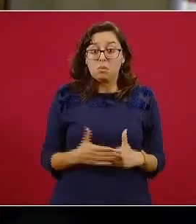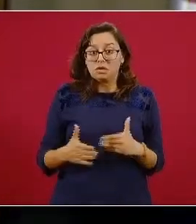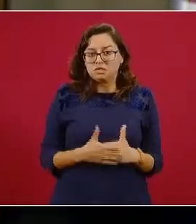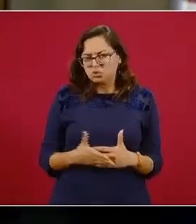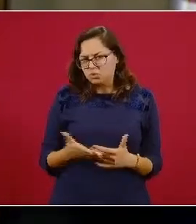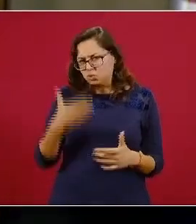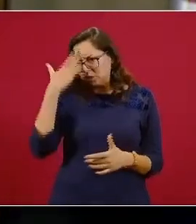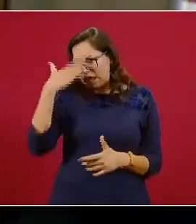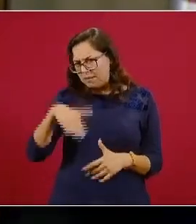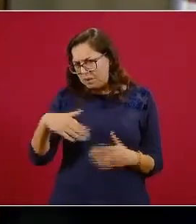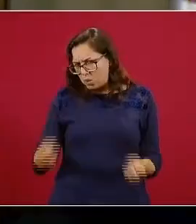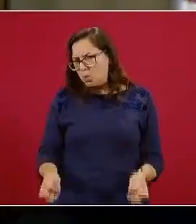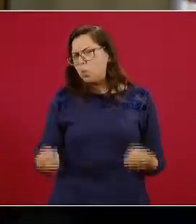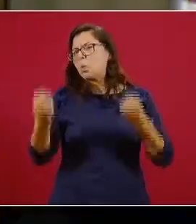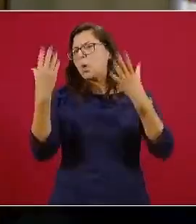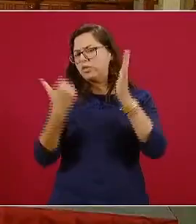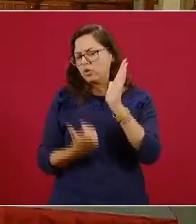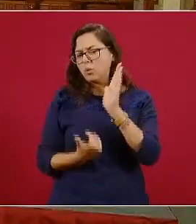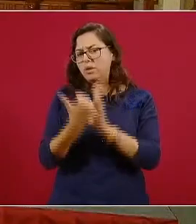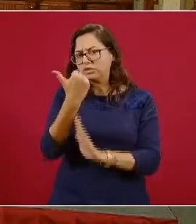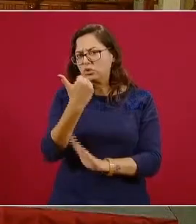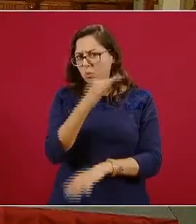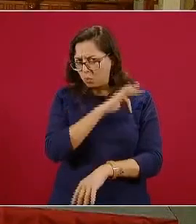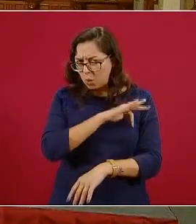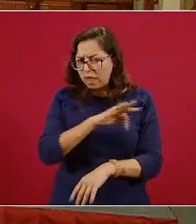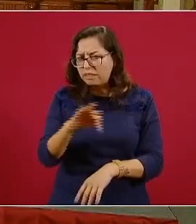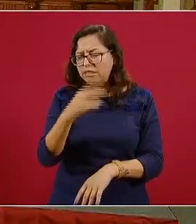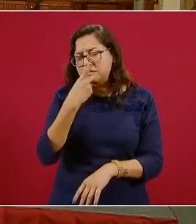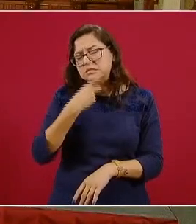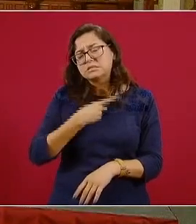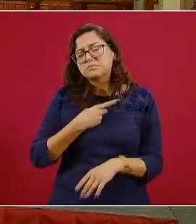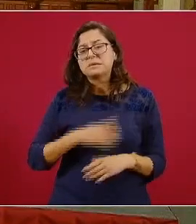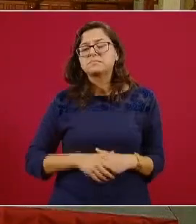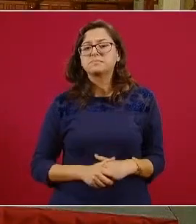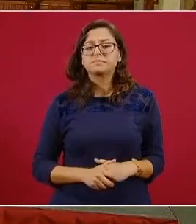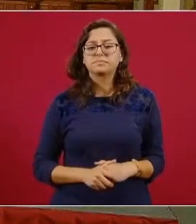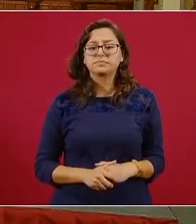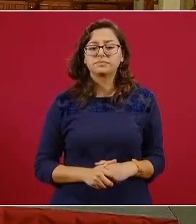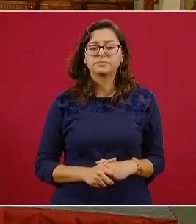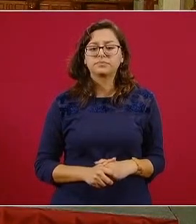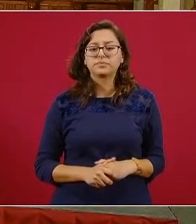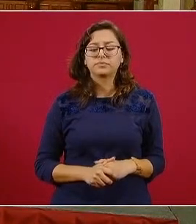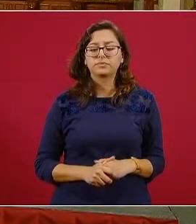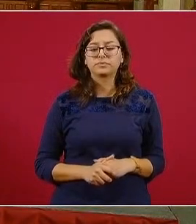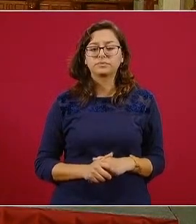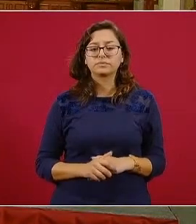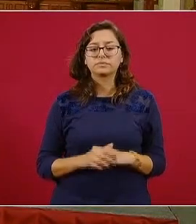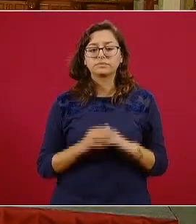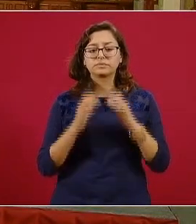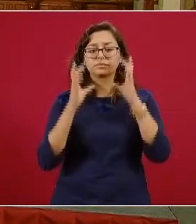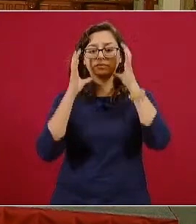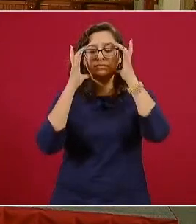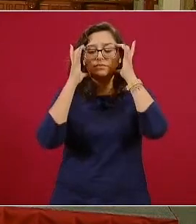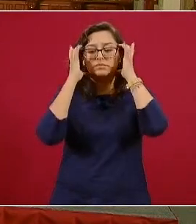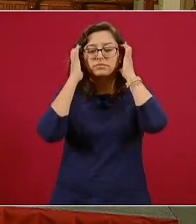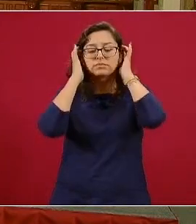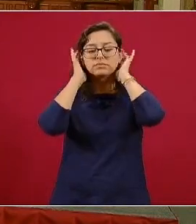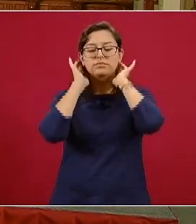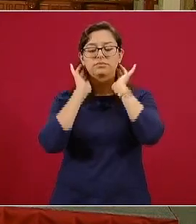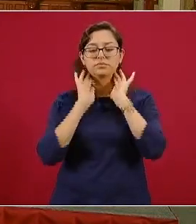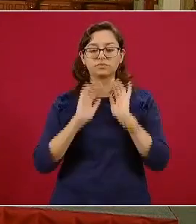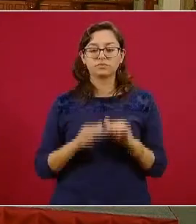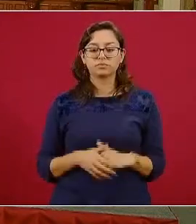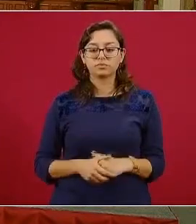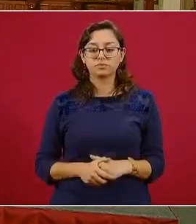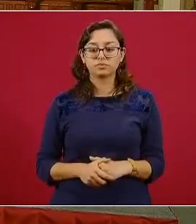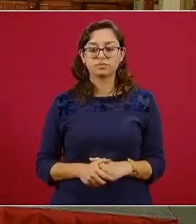previsión o no, si eso es posible. Gracias. Por favor, adelante. Bueno, nuestra meta,